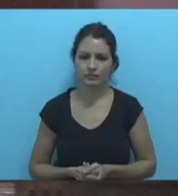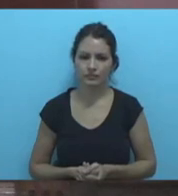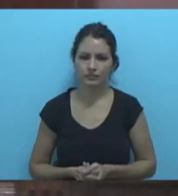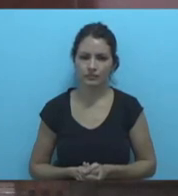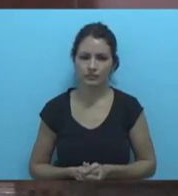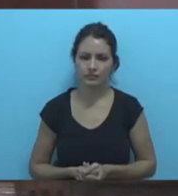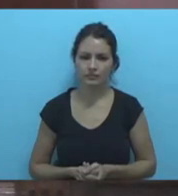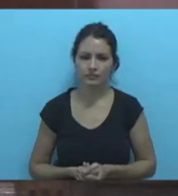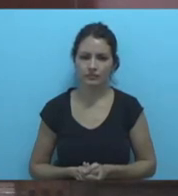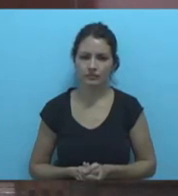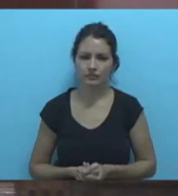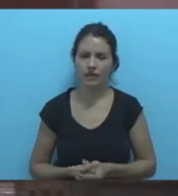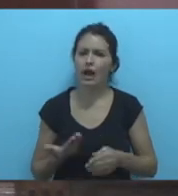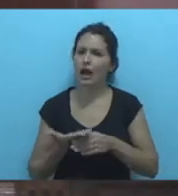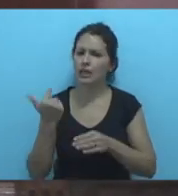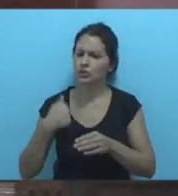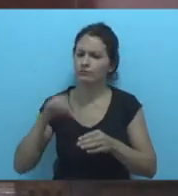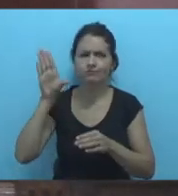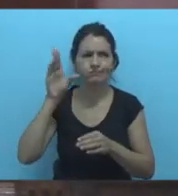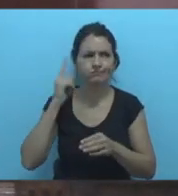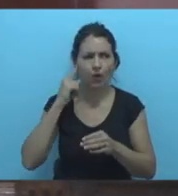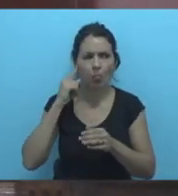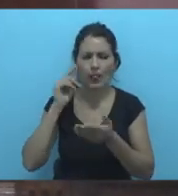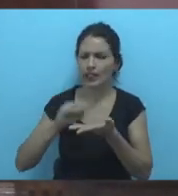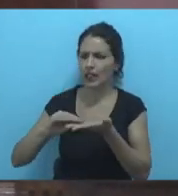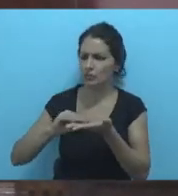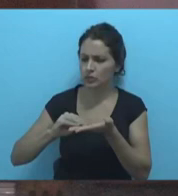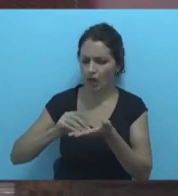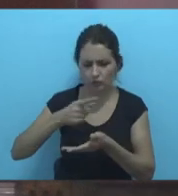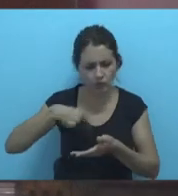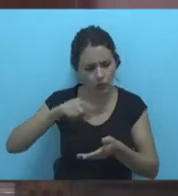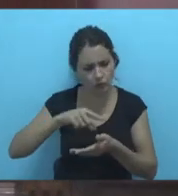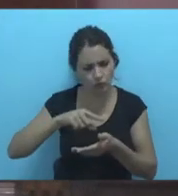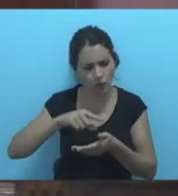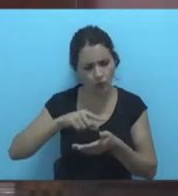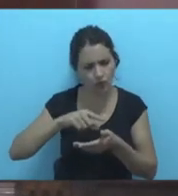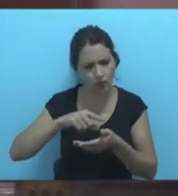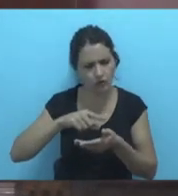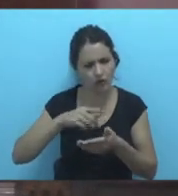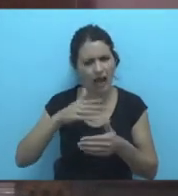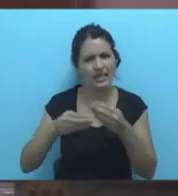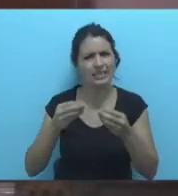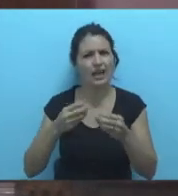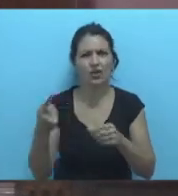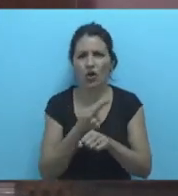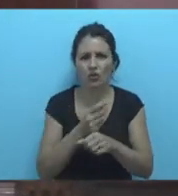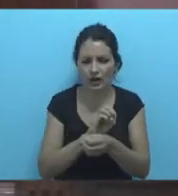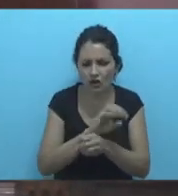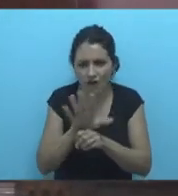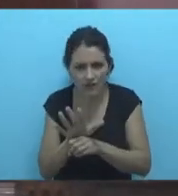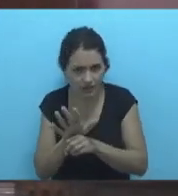dirigentes de la Cámara hablar de las medidas que tendríamos que haber tomado contra el COVID. Bueno, nosotros